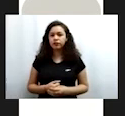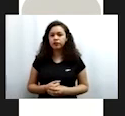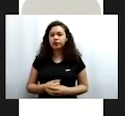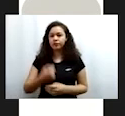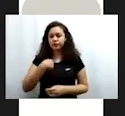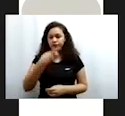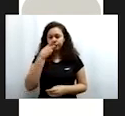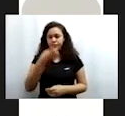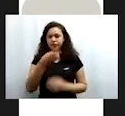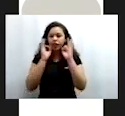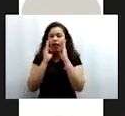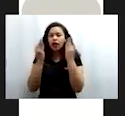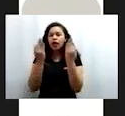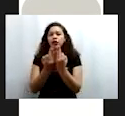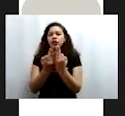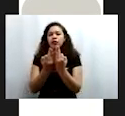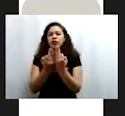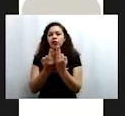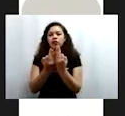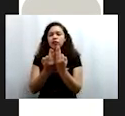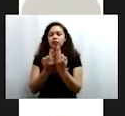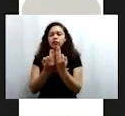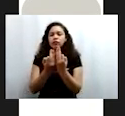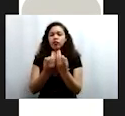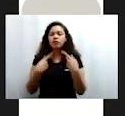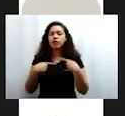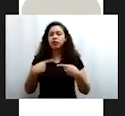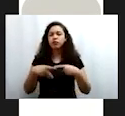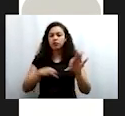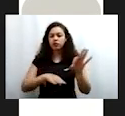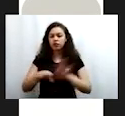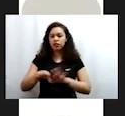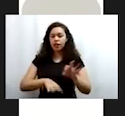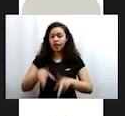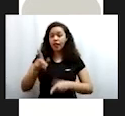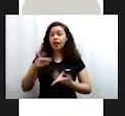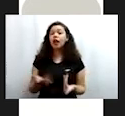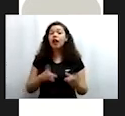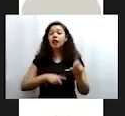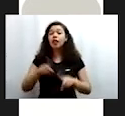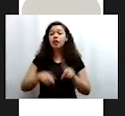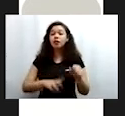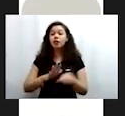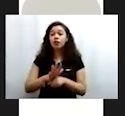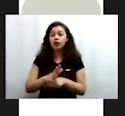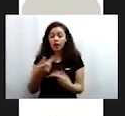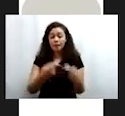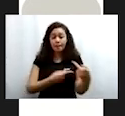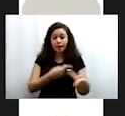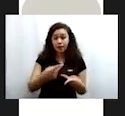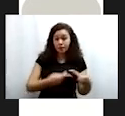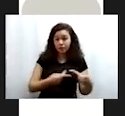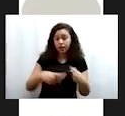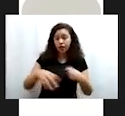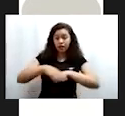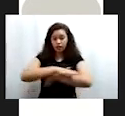la forma en que trabajan las personas. Va a depender de cómo fue planeado, diseñado